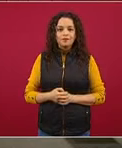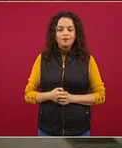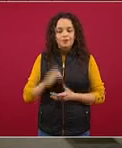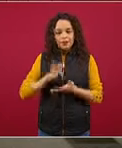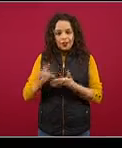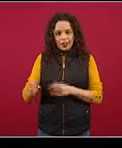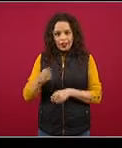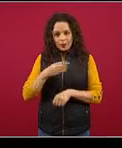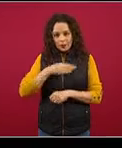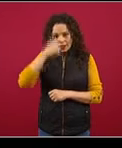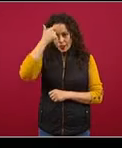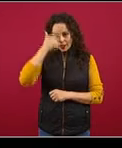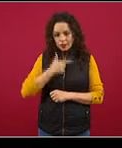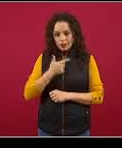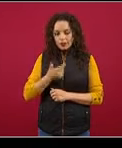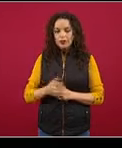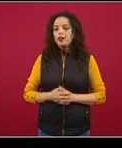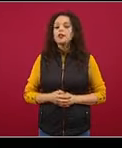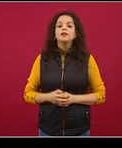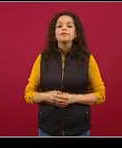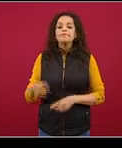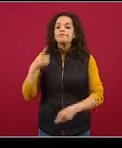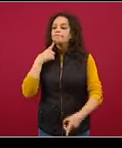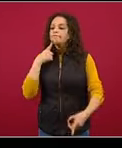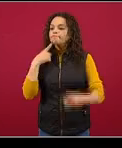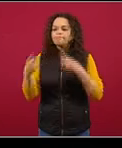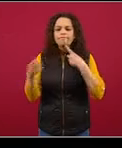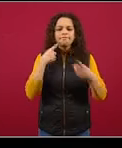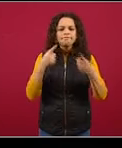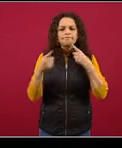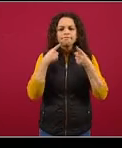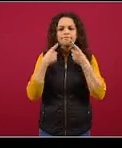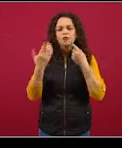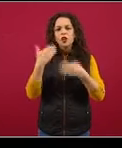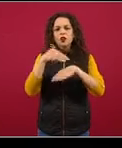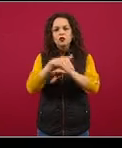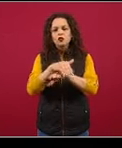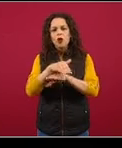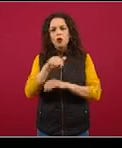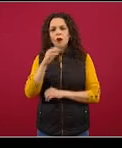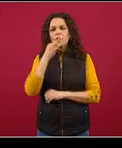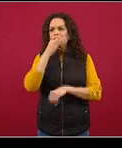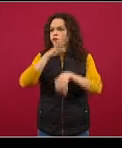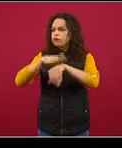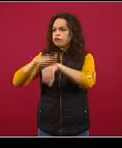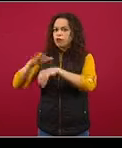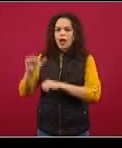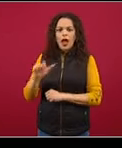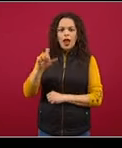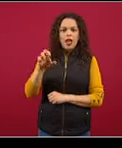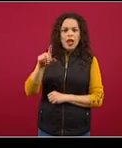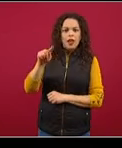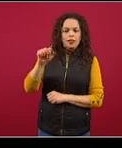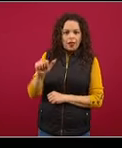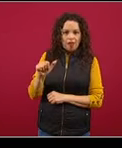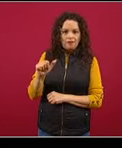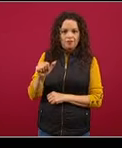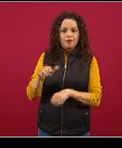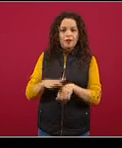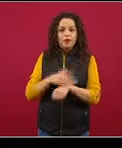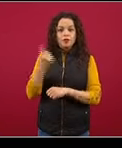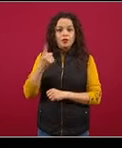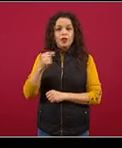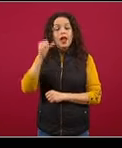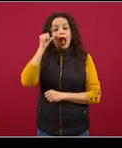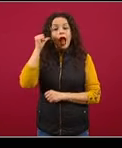noches. La discusión sobre la alerta en la Ciudad de México parece que se centró ayer a partir de la frase del doctor